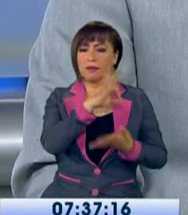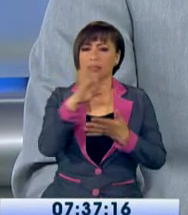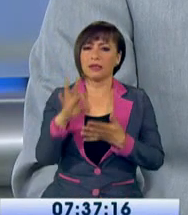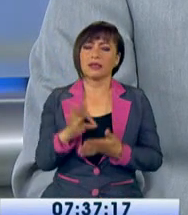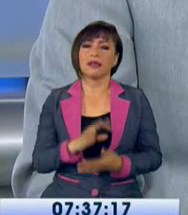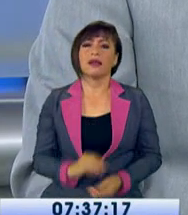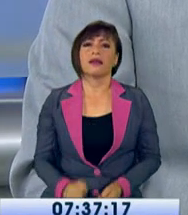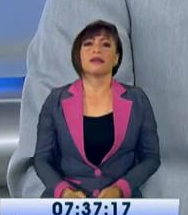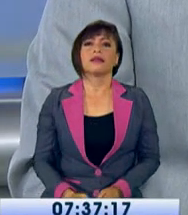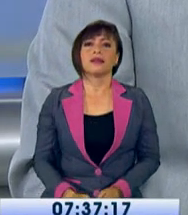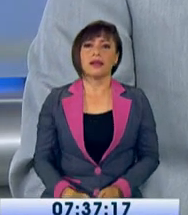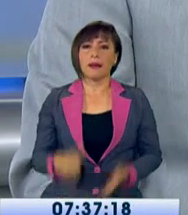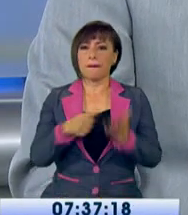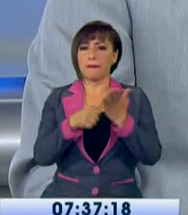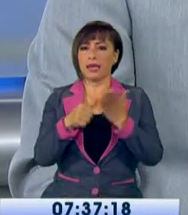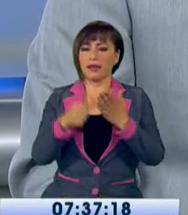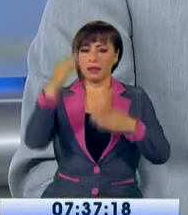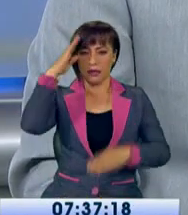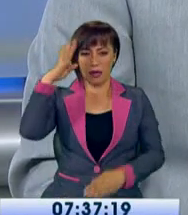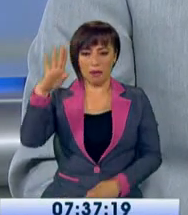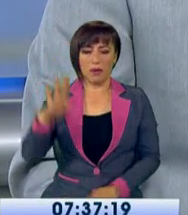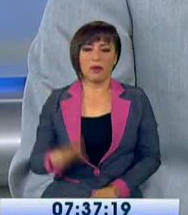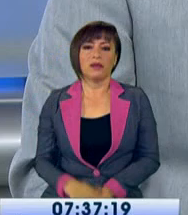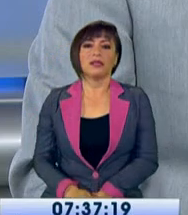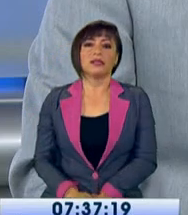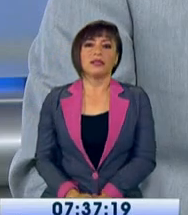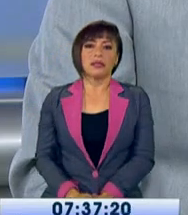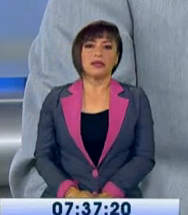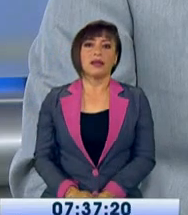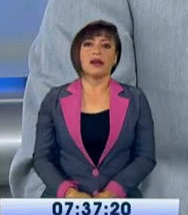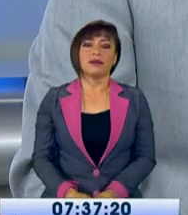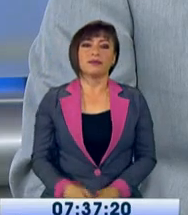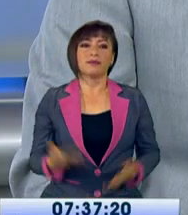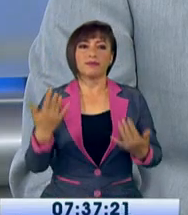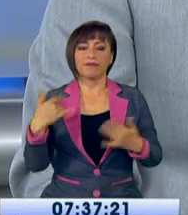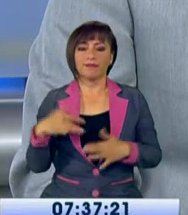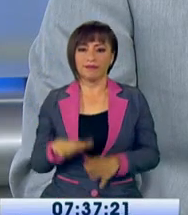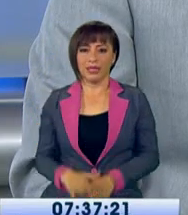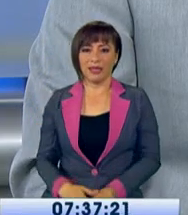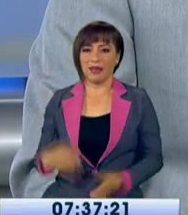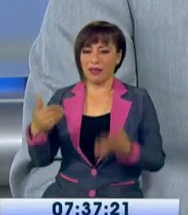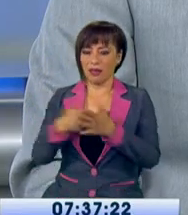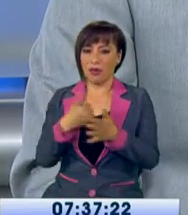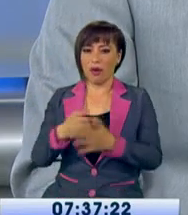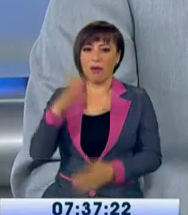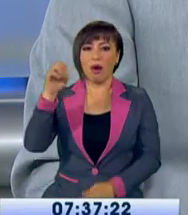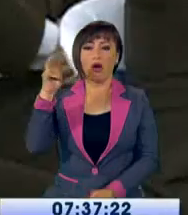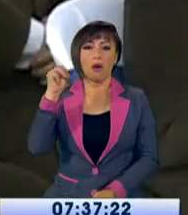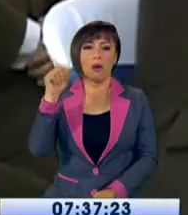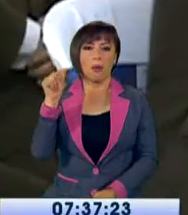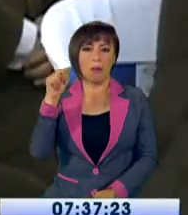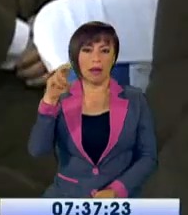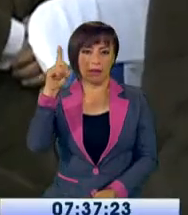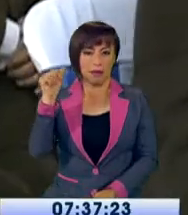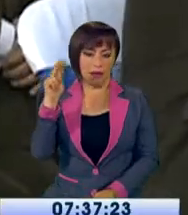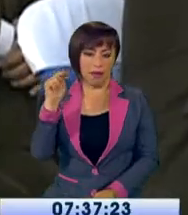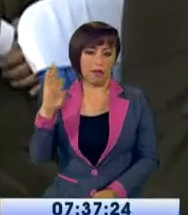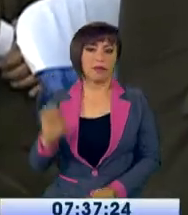del ministro del Interior, el coronel Carlos Alulema fue posesionado como nuevo comandante de la Zona 9.